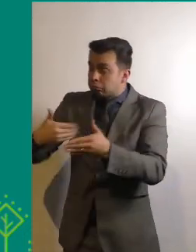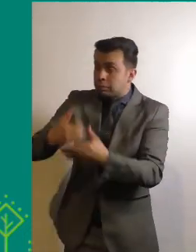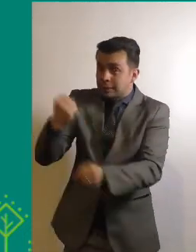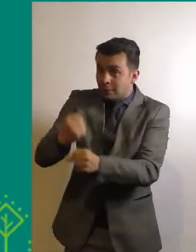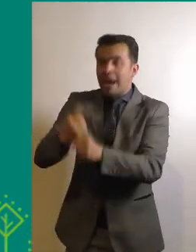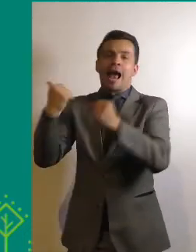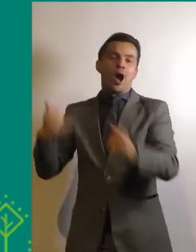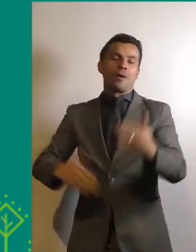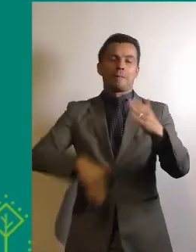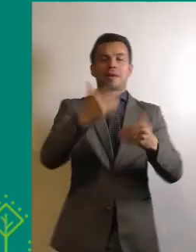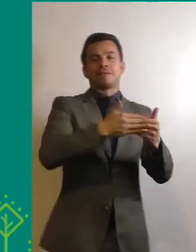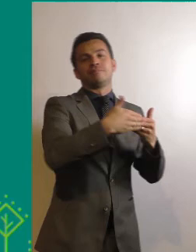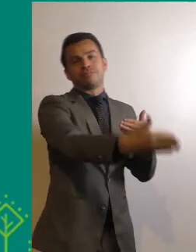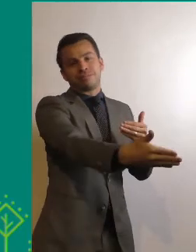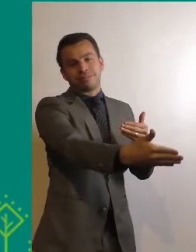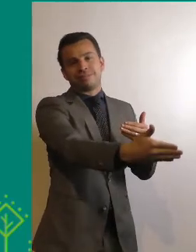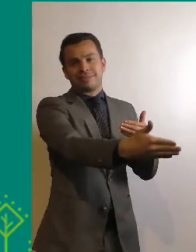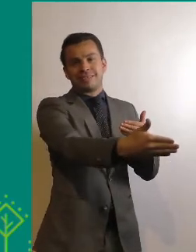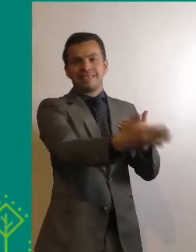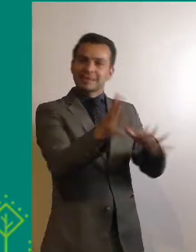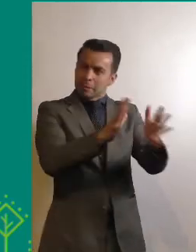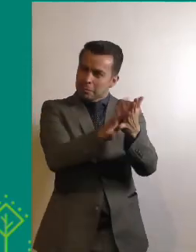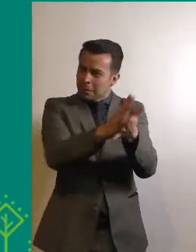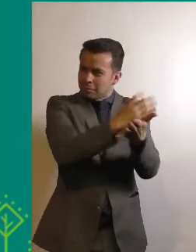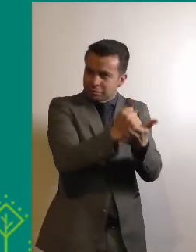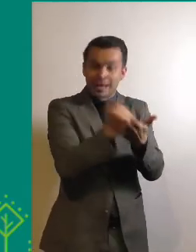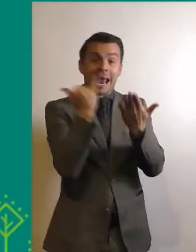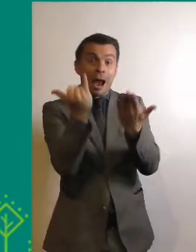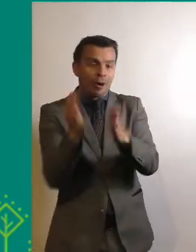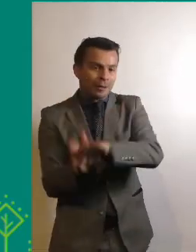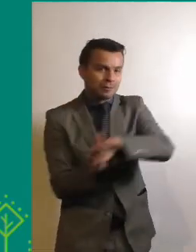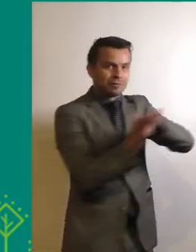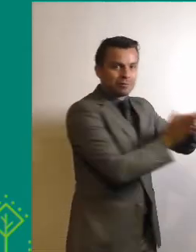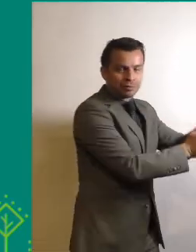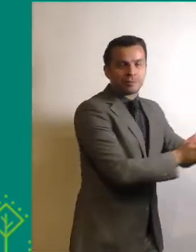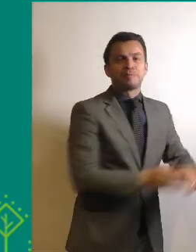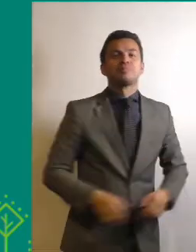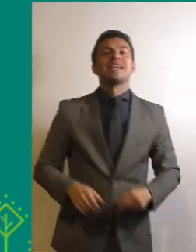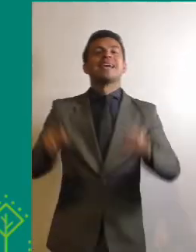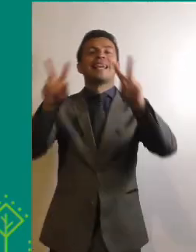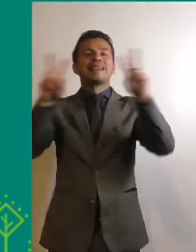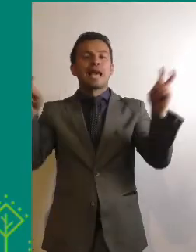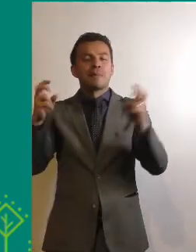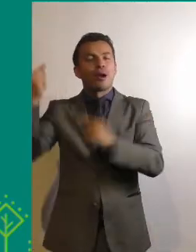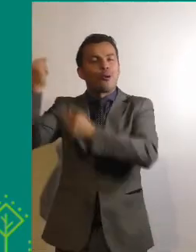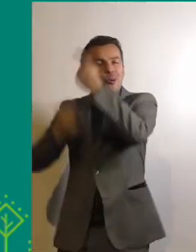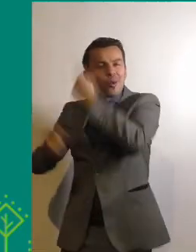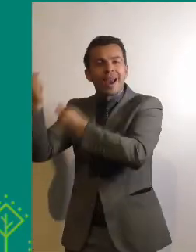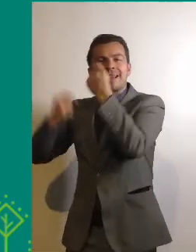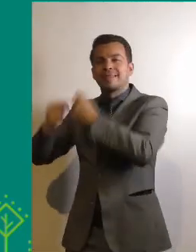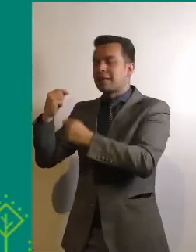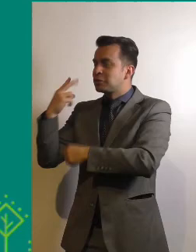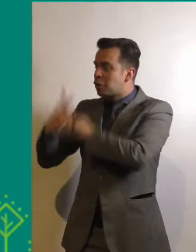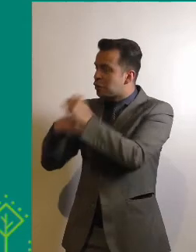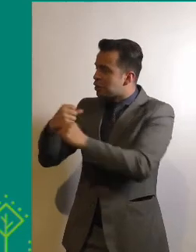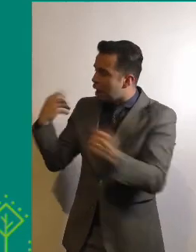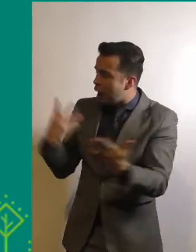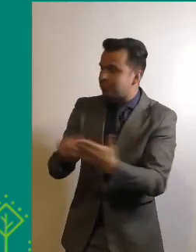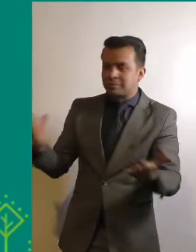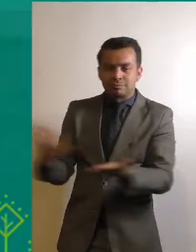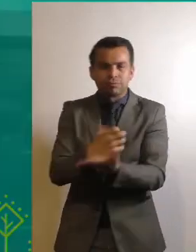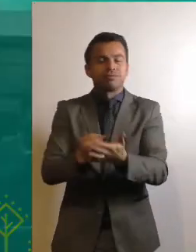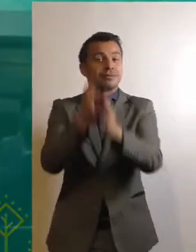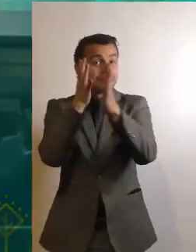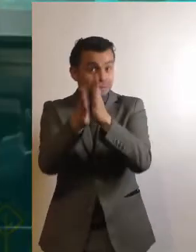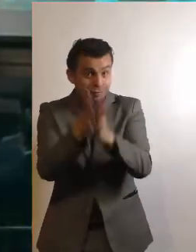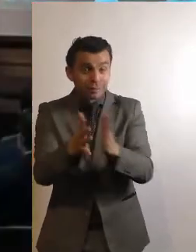etapa de la rendición de cuentas, que son algunas preguntas que vienen realizando algunos miembros de la comunidad